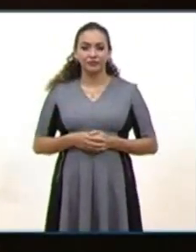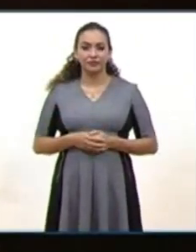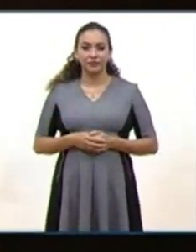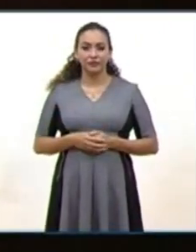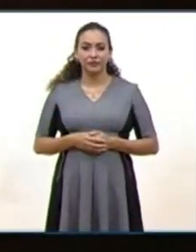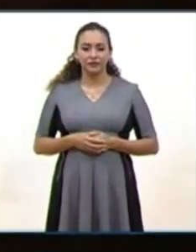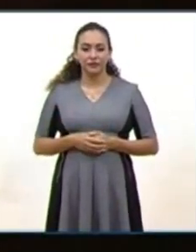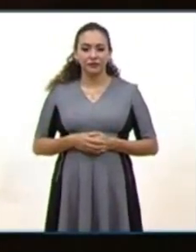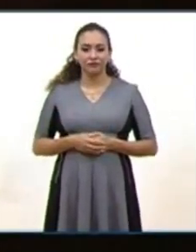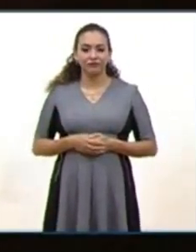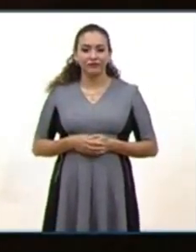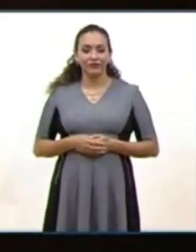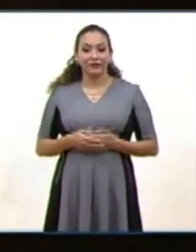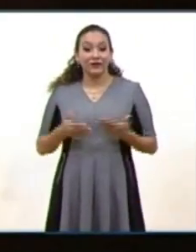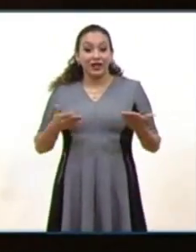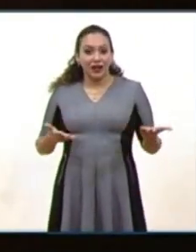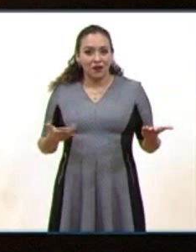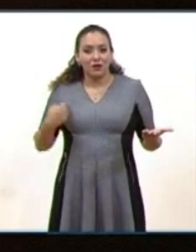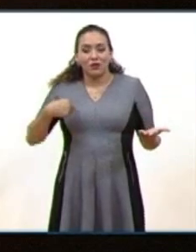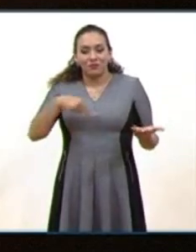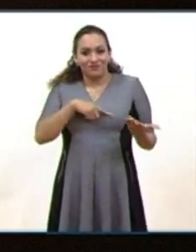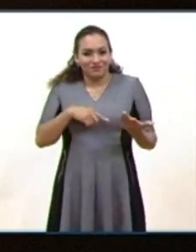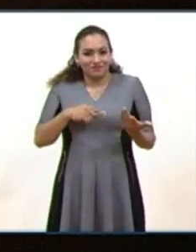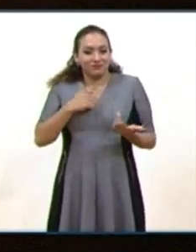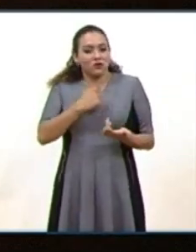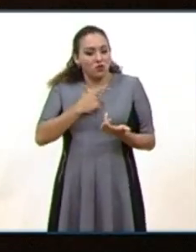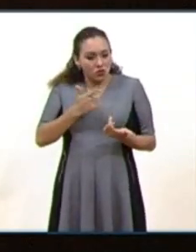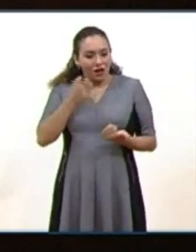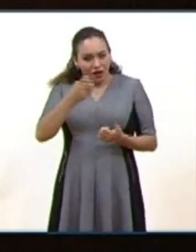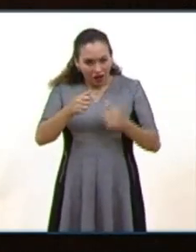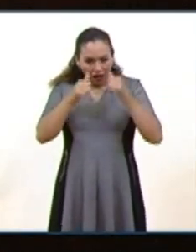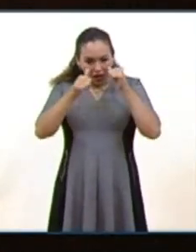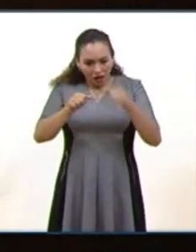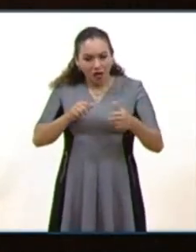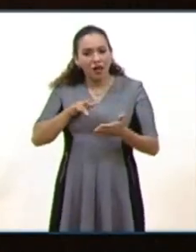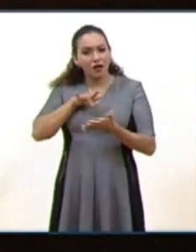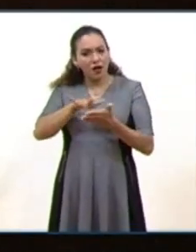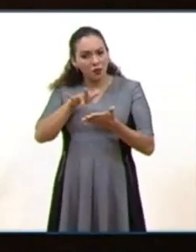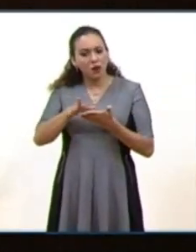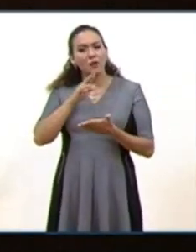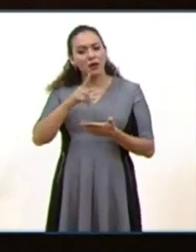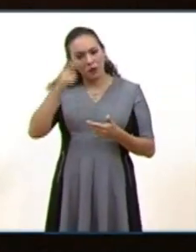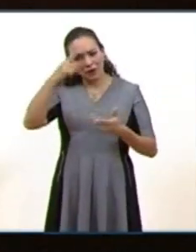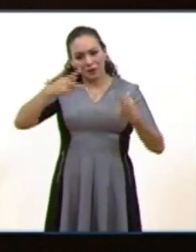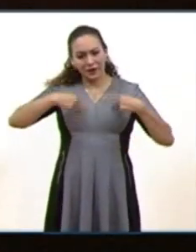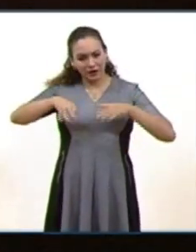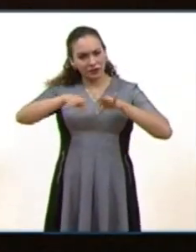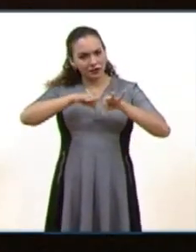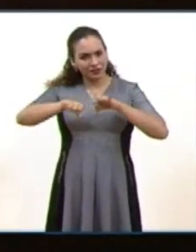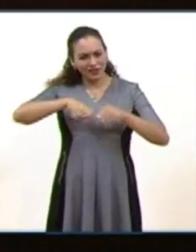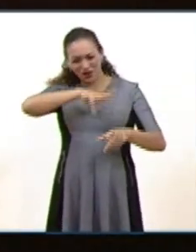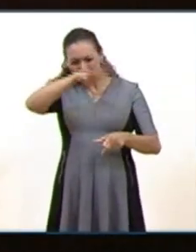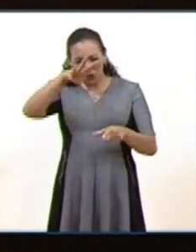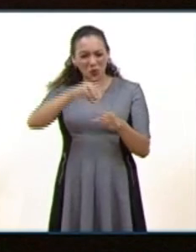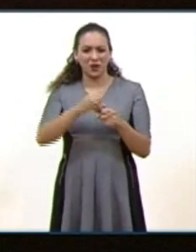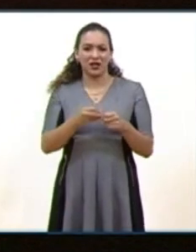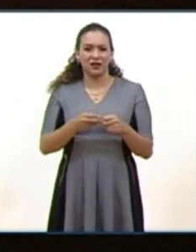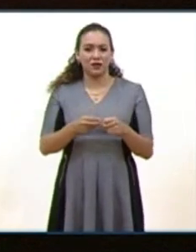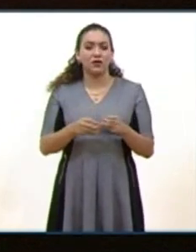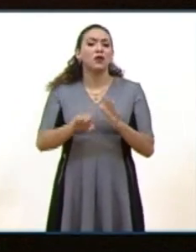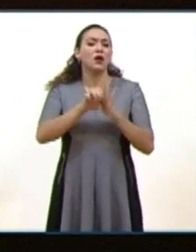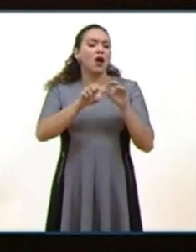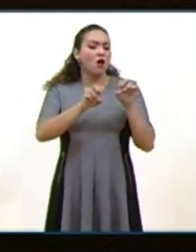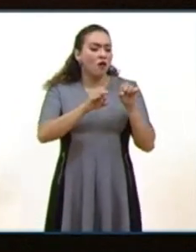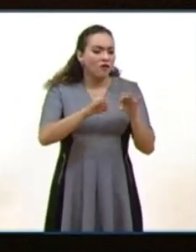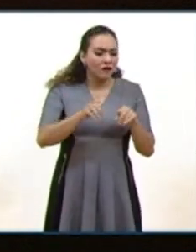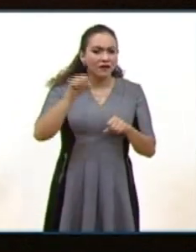Pero con el ánimo de poder nosotros atender de mejor manera a los actores del mundo del trabajo y poder garantizar que podemos